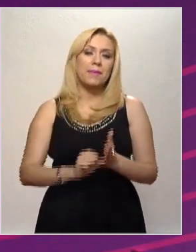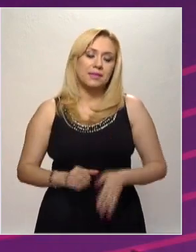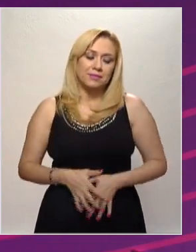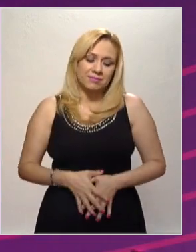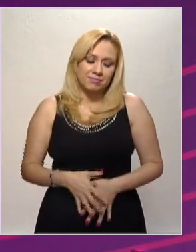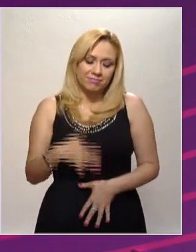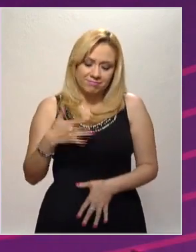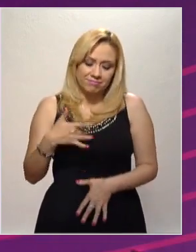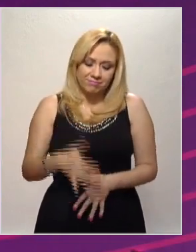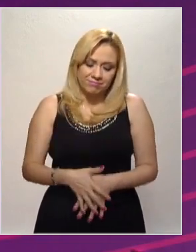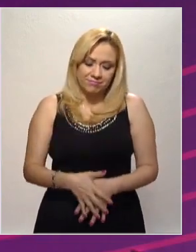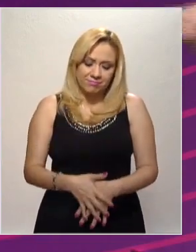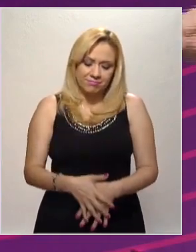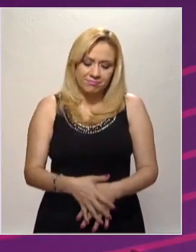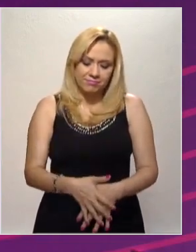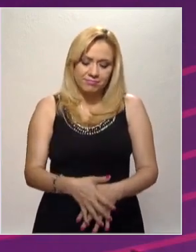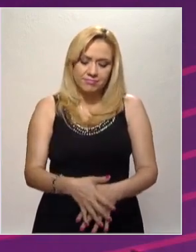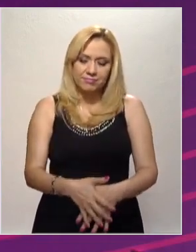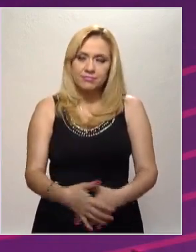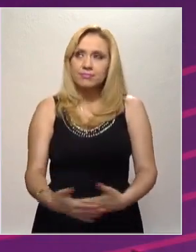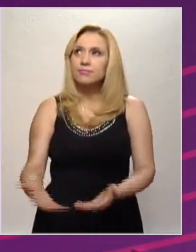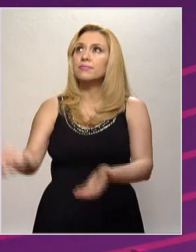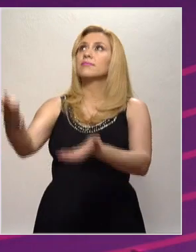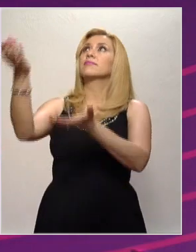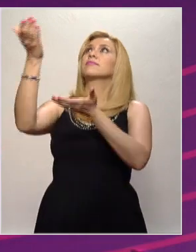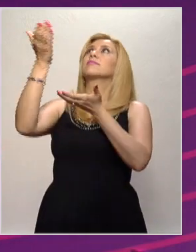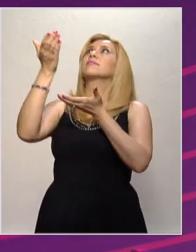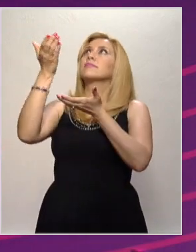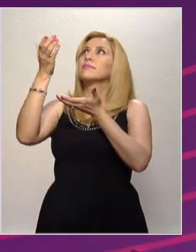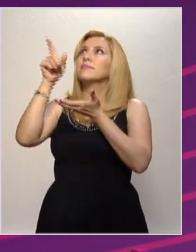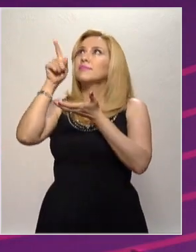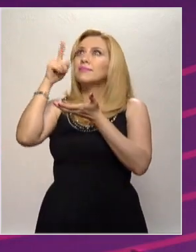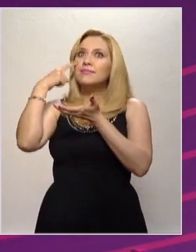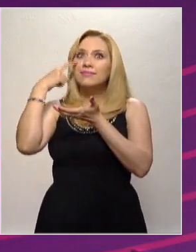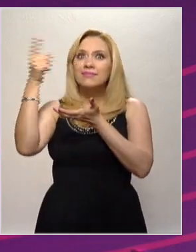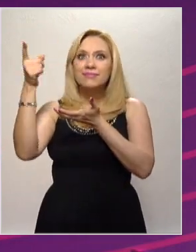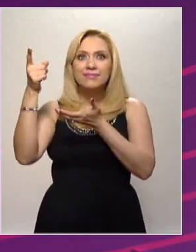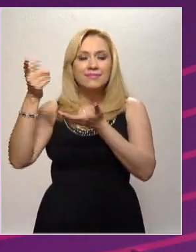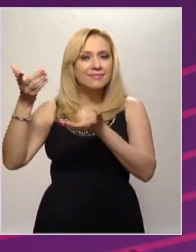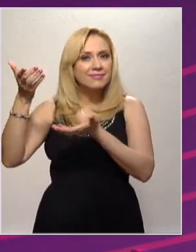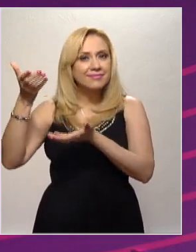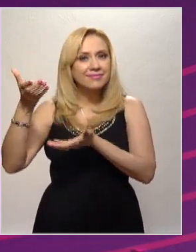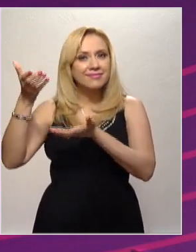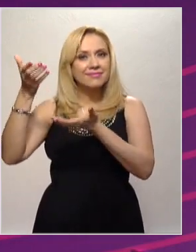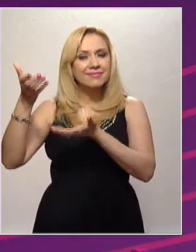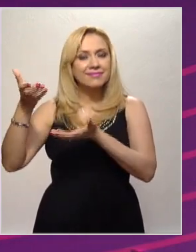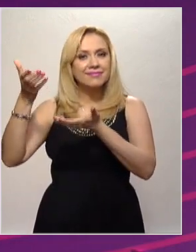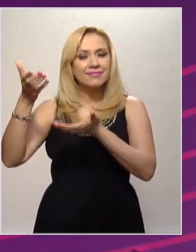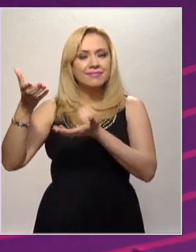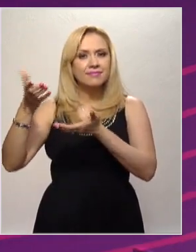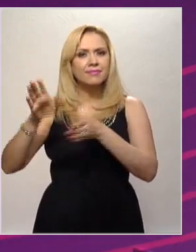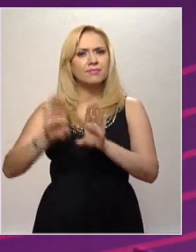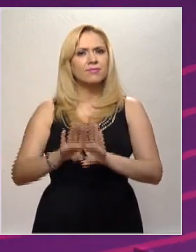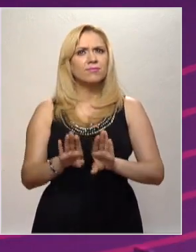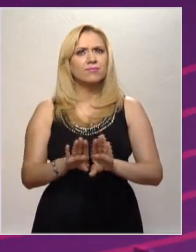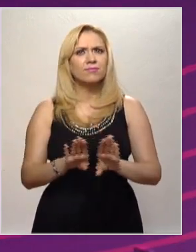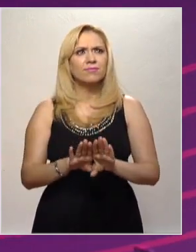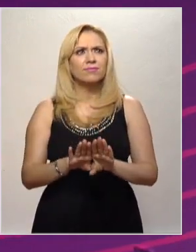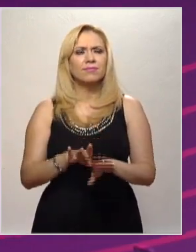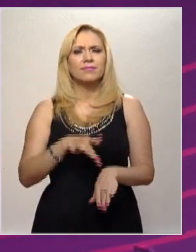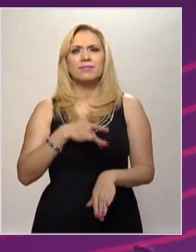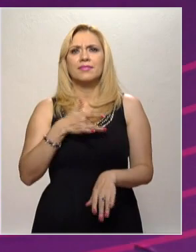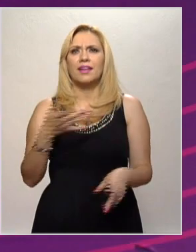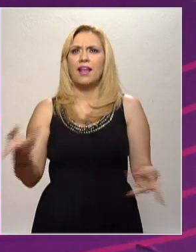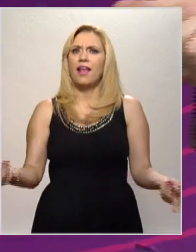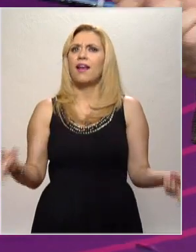conociéndolo, sintiendo sus movimientos, les acaba de presentar el bebé a los médicos. ¿Cómo es posible describir esa realidad exactamente al